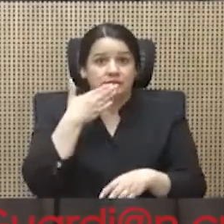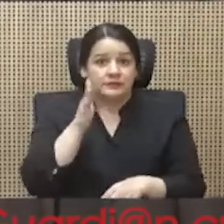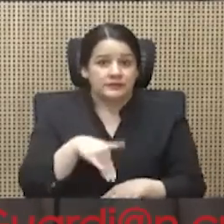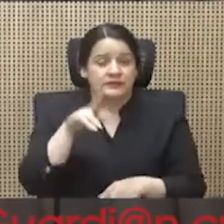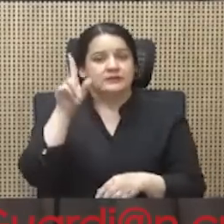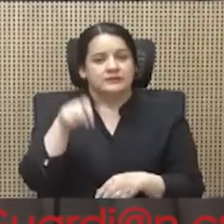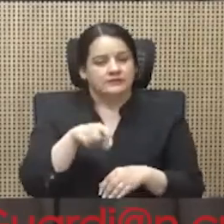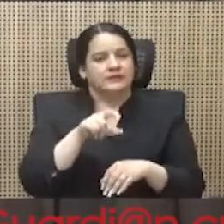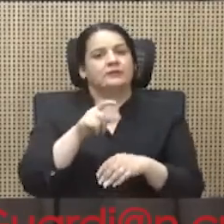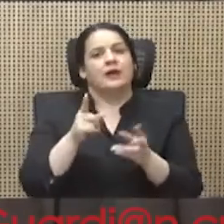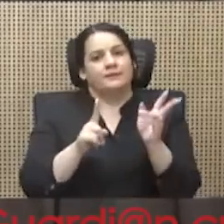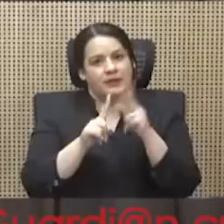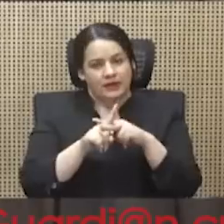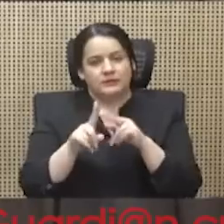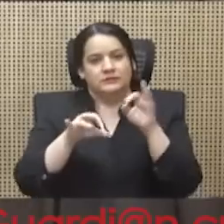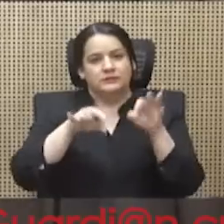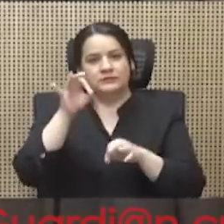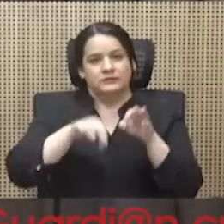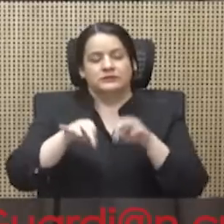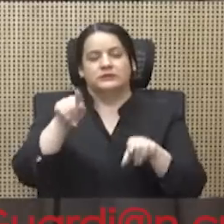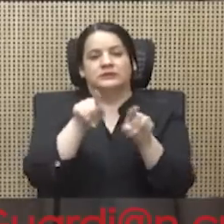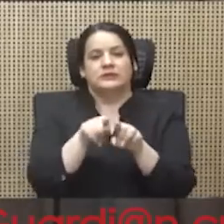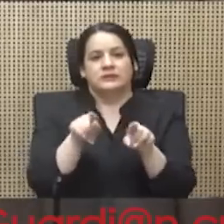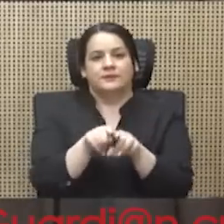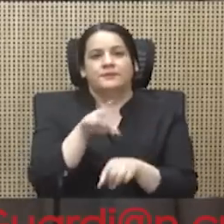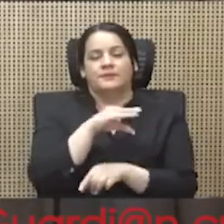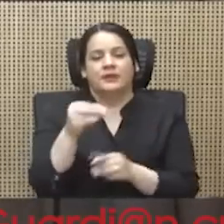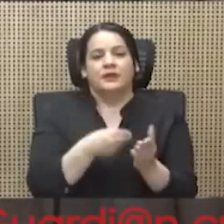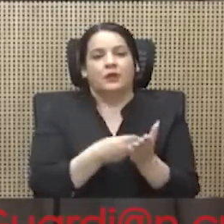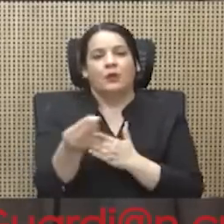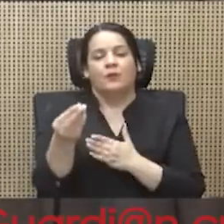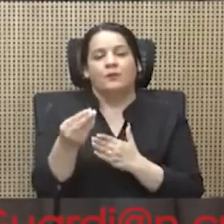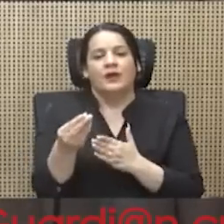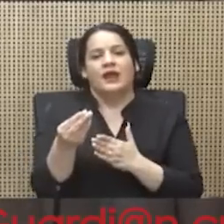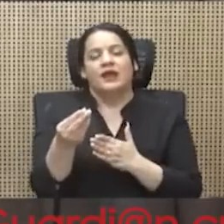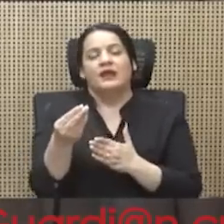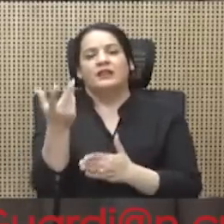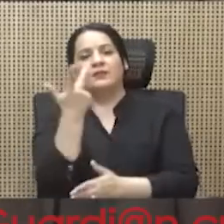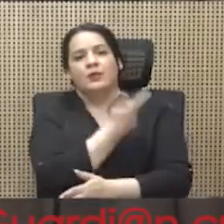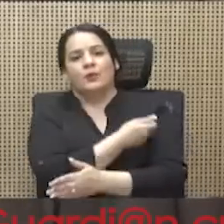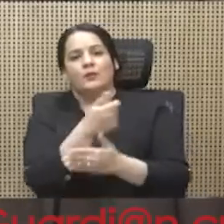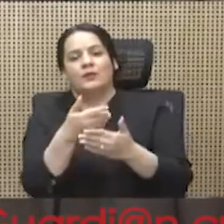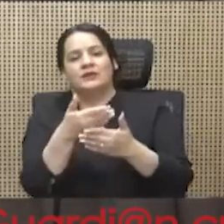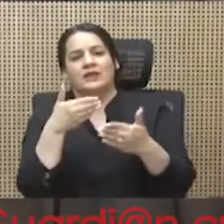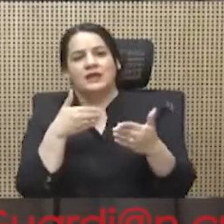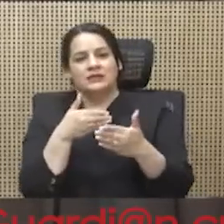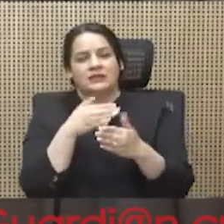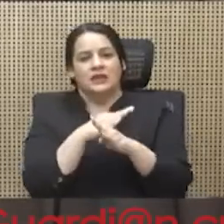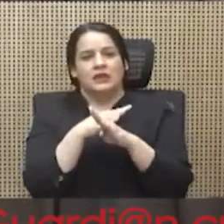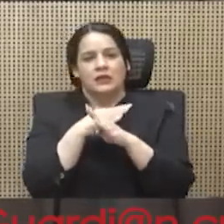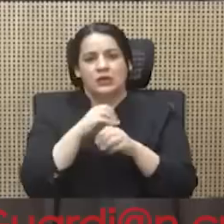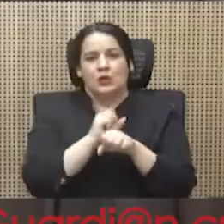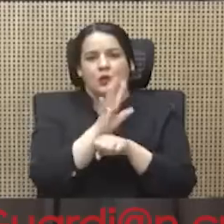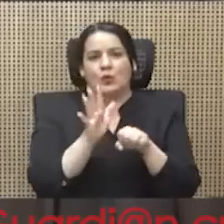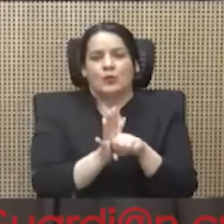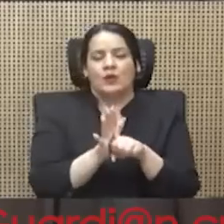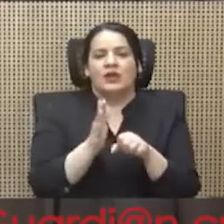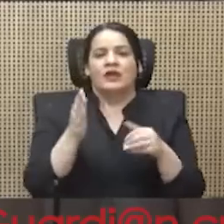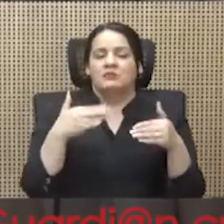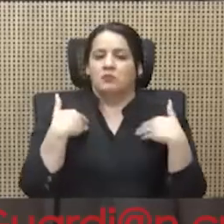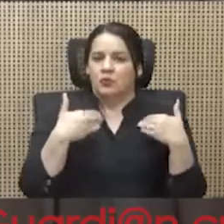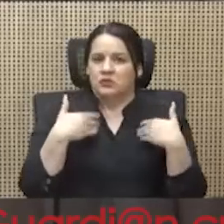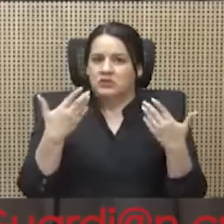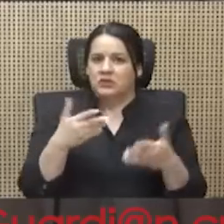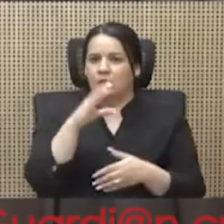se investigue hubo un mal proceder en la compra de vacunas anticovid por dicha los costarricenses han ido abriendo los ojos y el pack fue